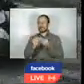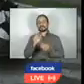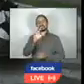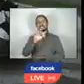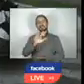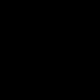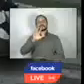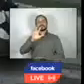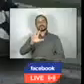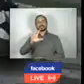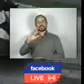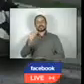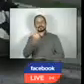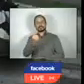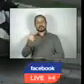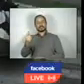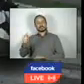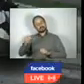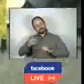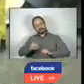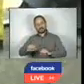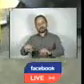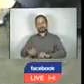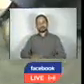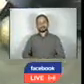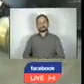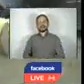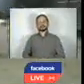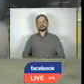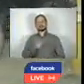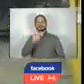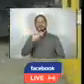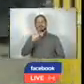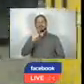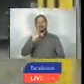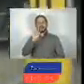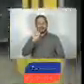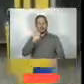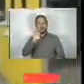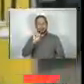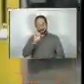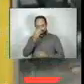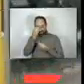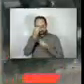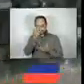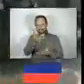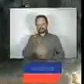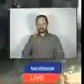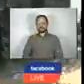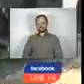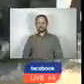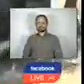personas fallecidas. Aldair Tadeo, Noticiero Hechos.